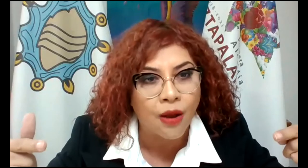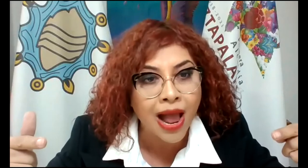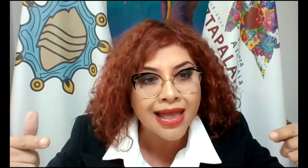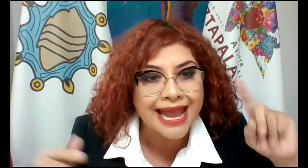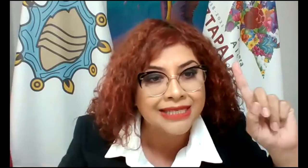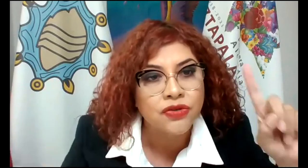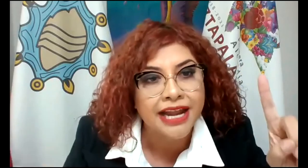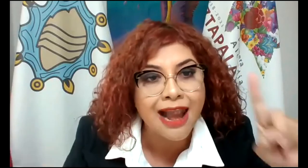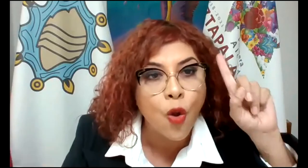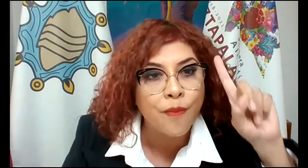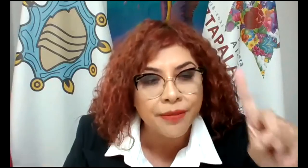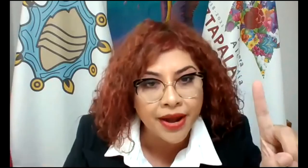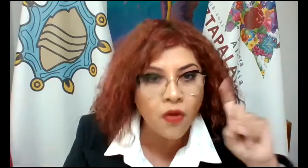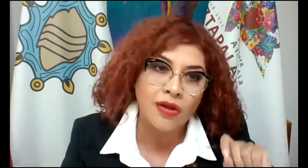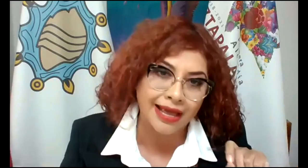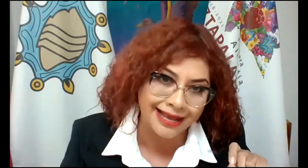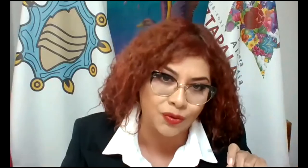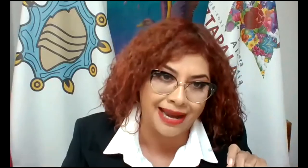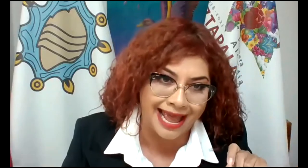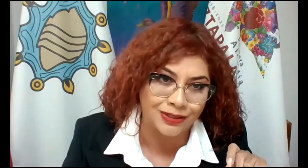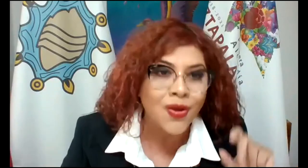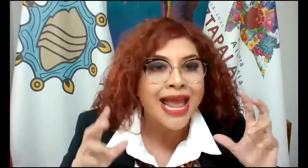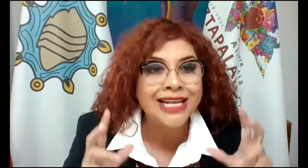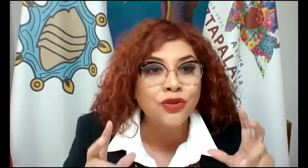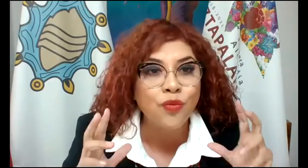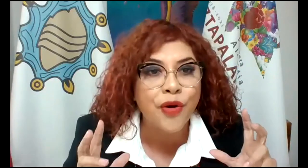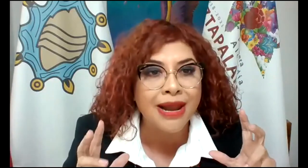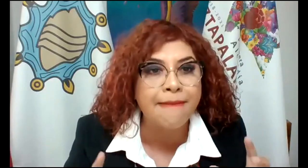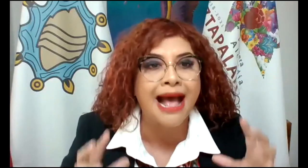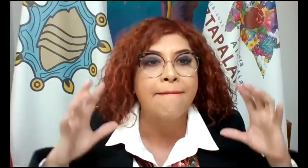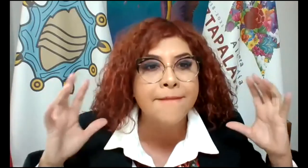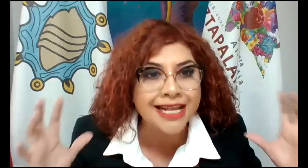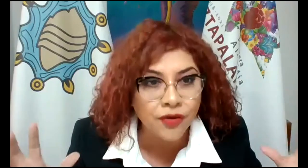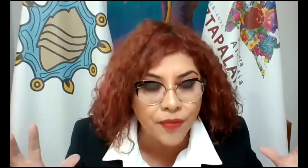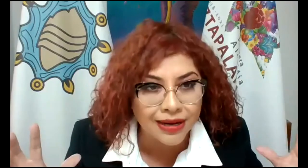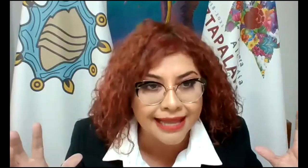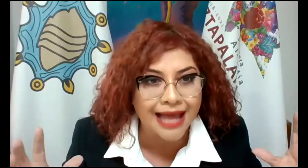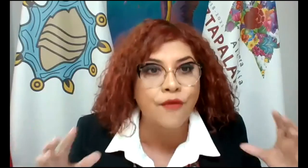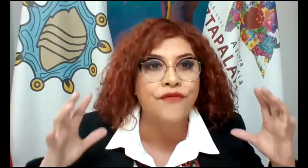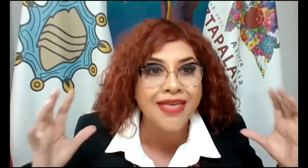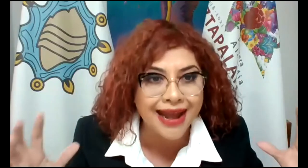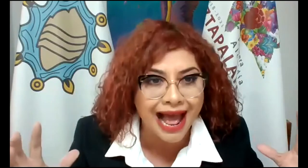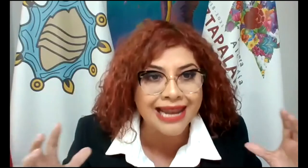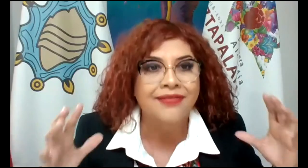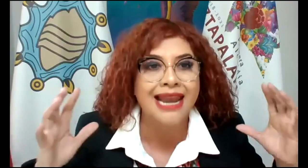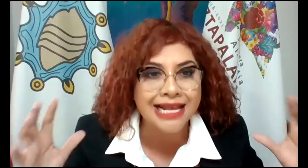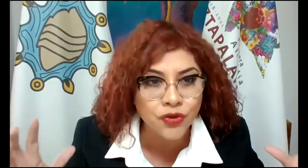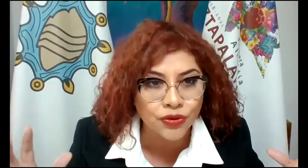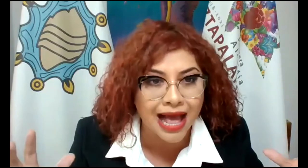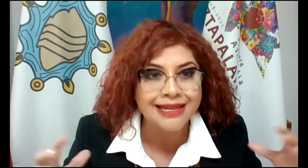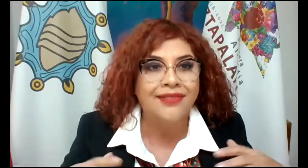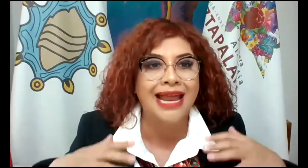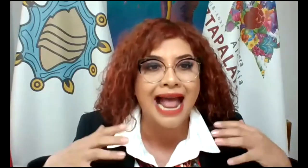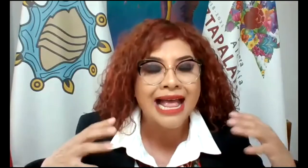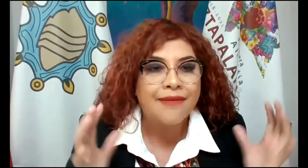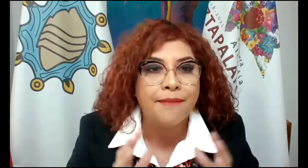de agua, eso sería lo primero que ya se hubiera hecho. Este es un problema metropolitano, federal, de la